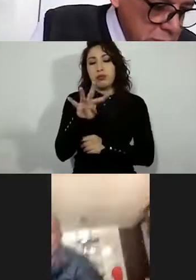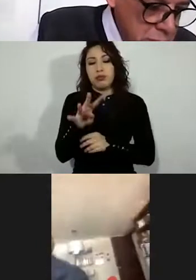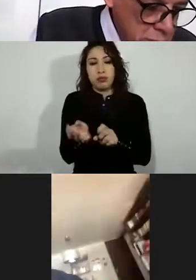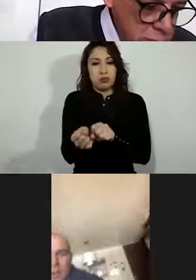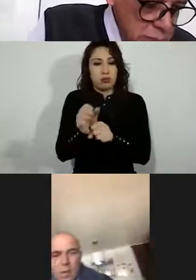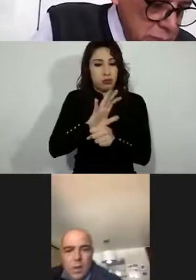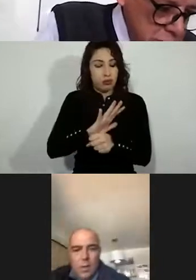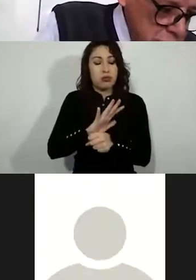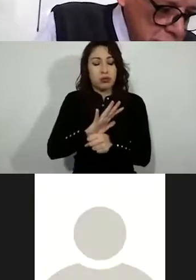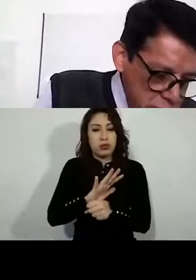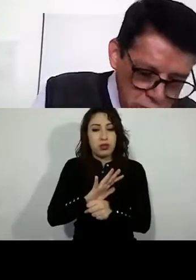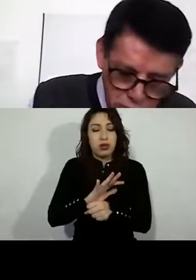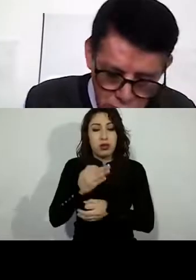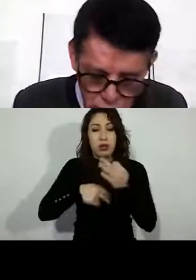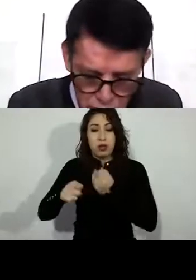refieren a